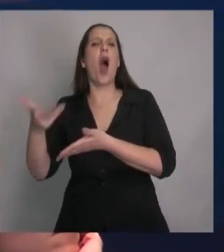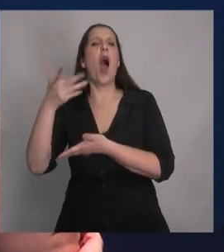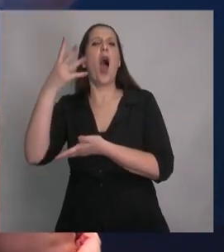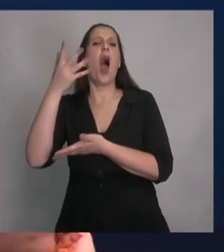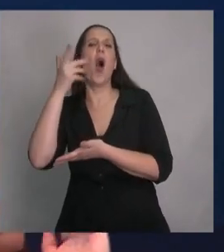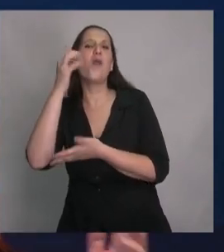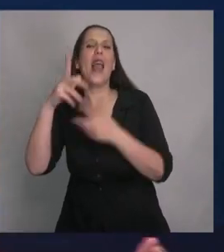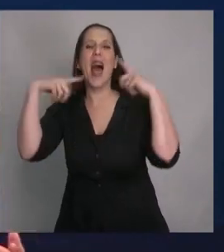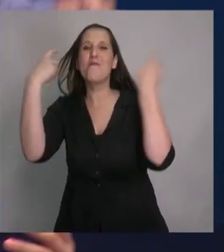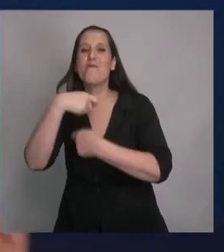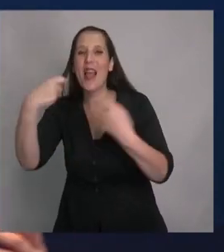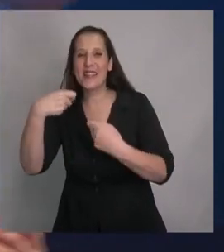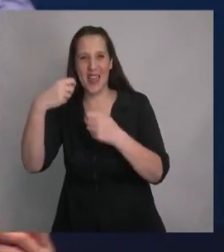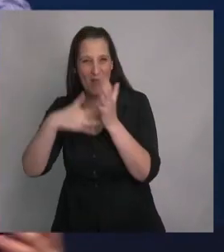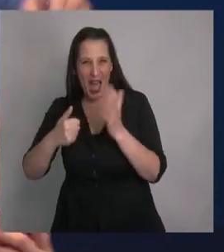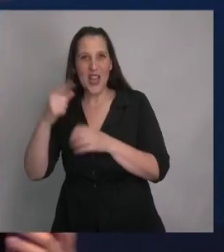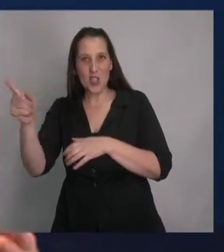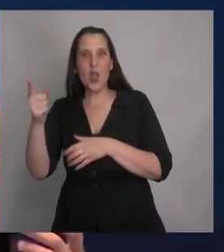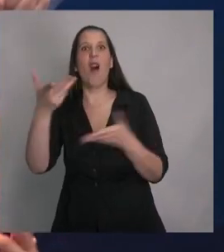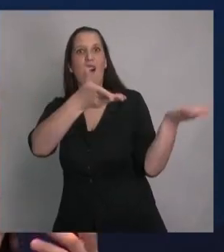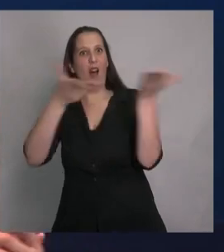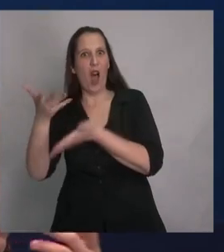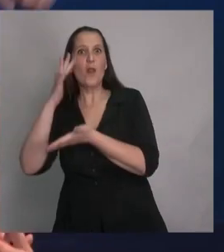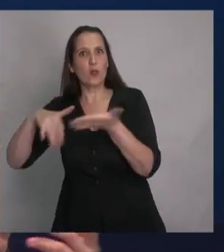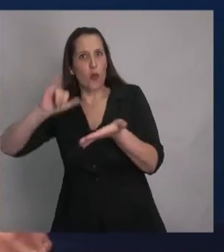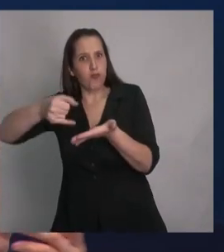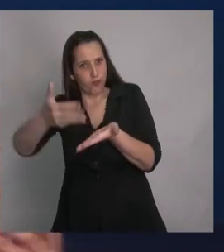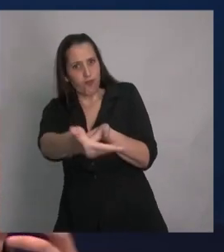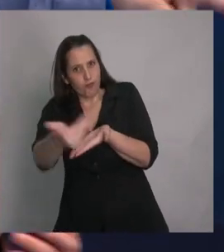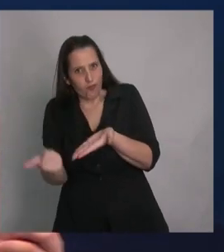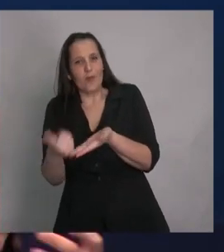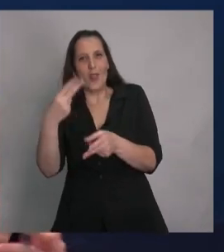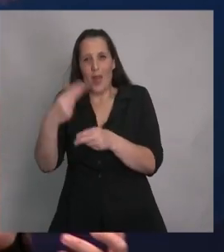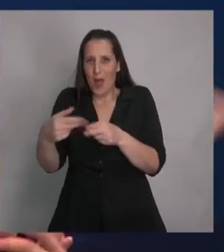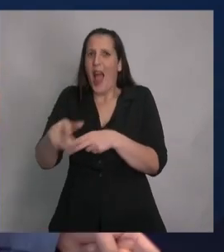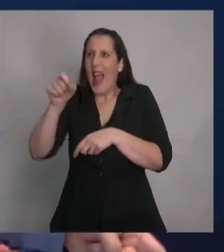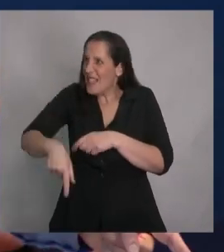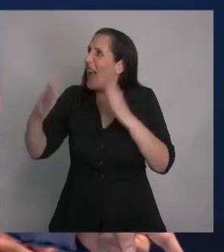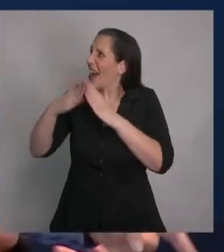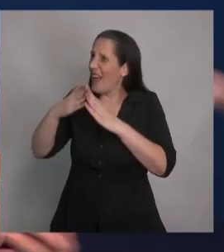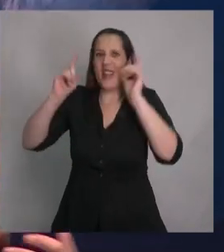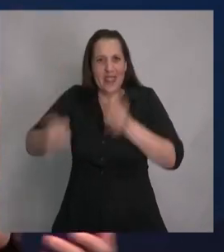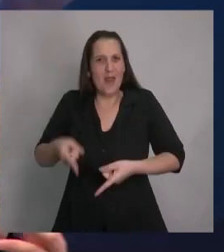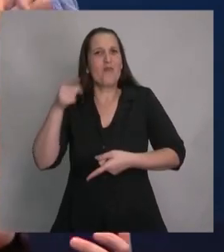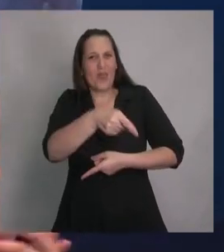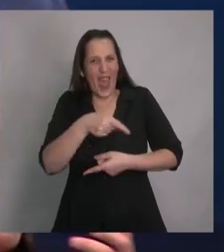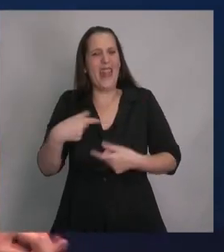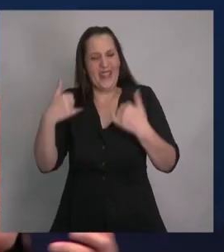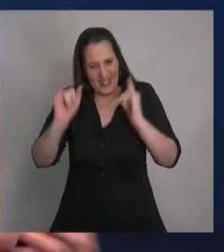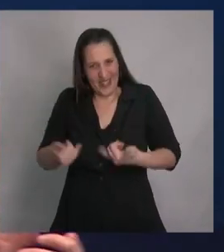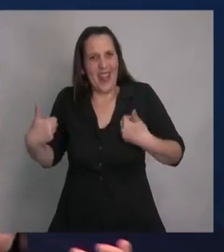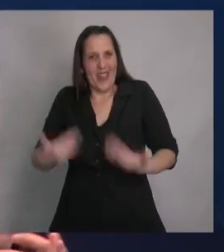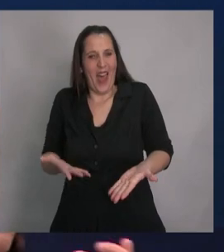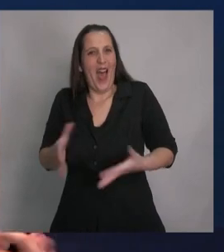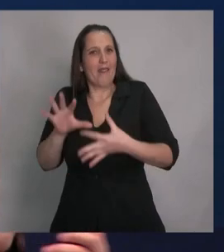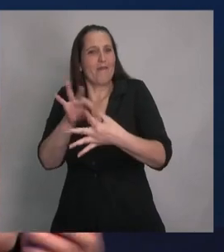en el ayuntamiento para decirles, abuelas de la plaza, esta casa también es de ustedes. Y por eso Barcelona